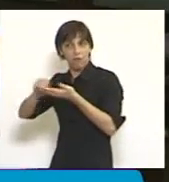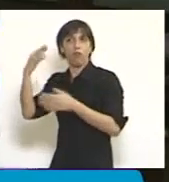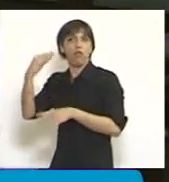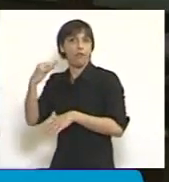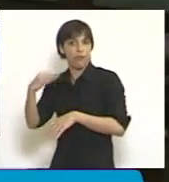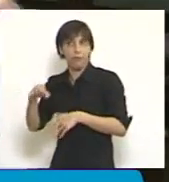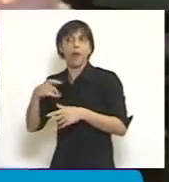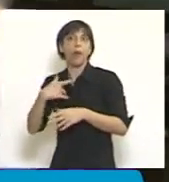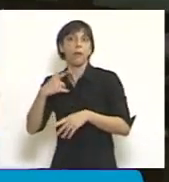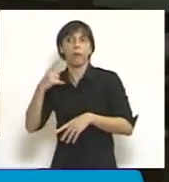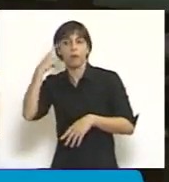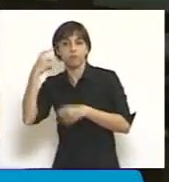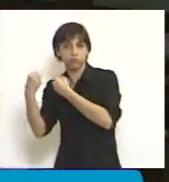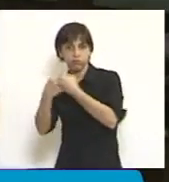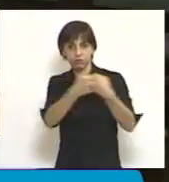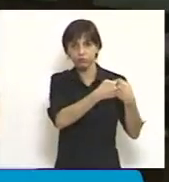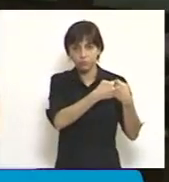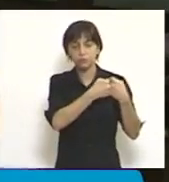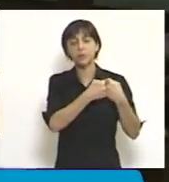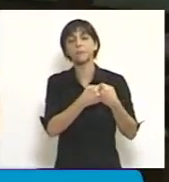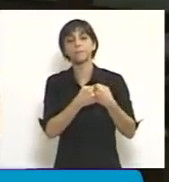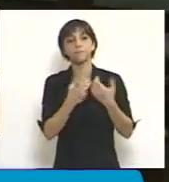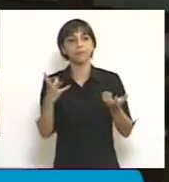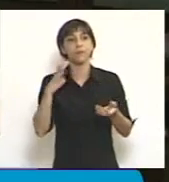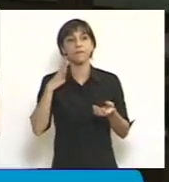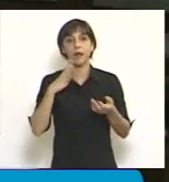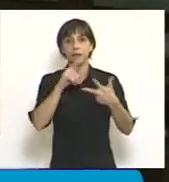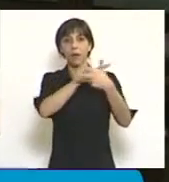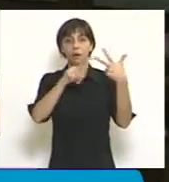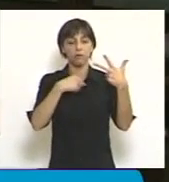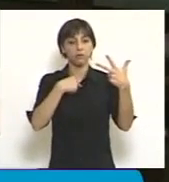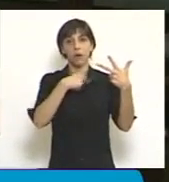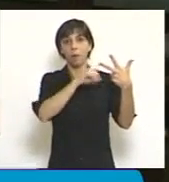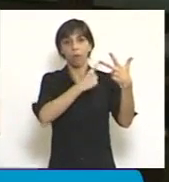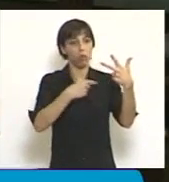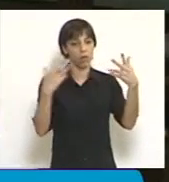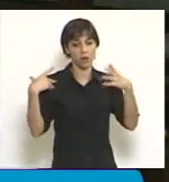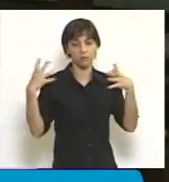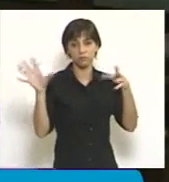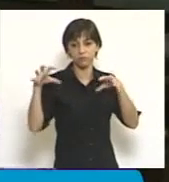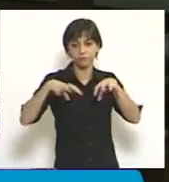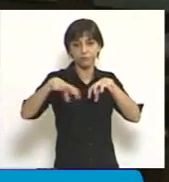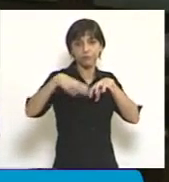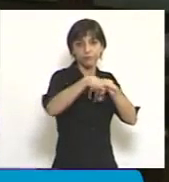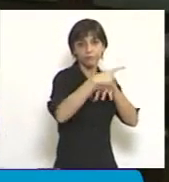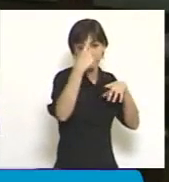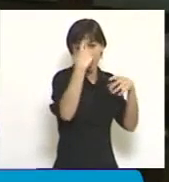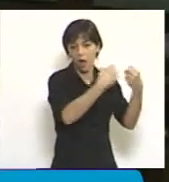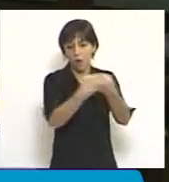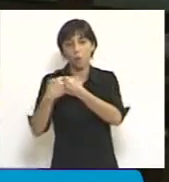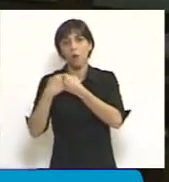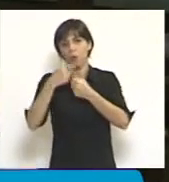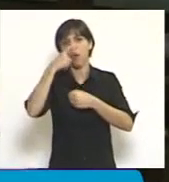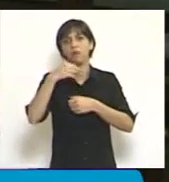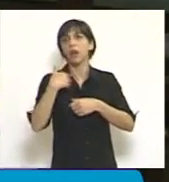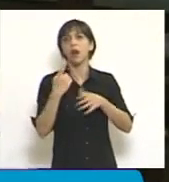Magistratura, que selecciona, el Senado, que da acuerdo, y el Poder Ejecutivo, que designa.